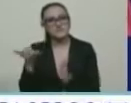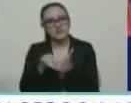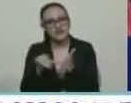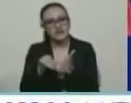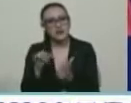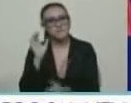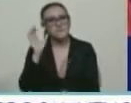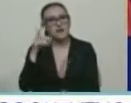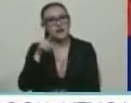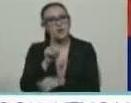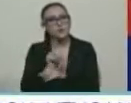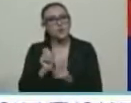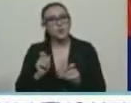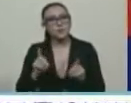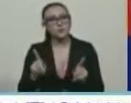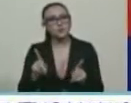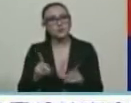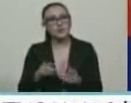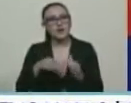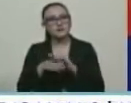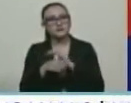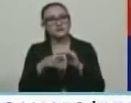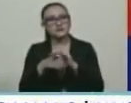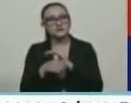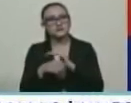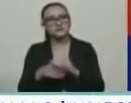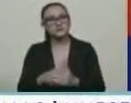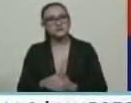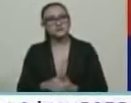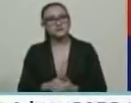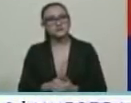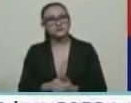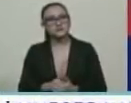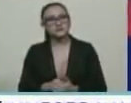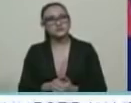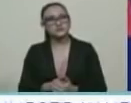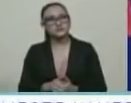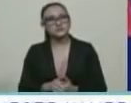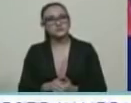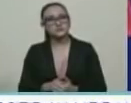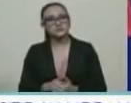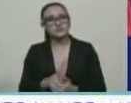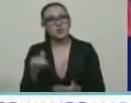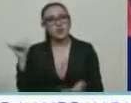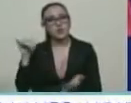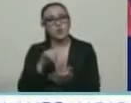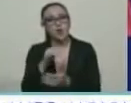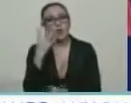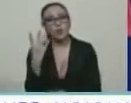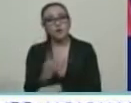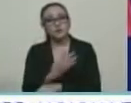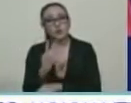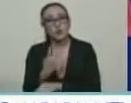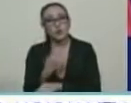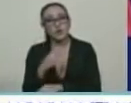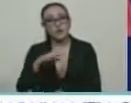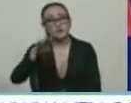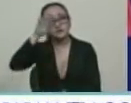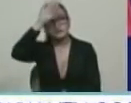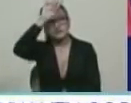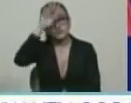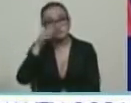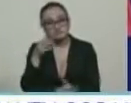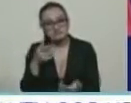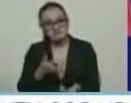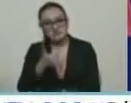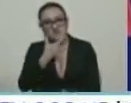tiene únicas oportunidades de acceso a estas regiones. Con un vuelo de 4 horas desde Estambul, ustedes pueden